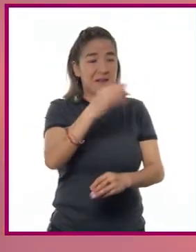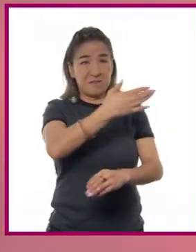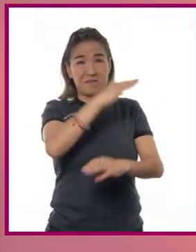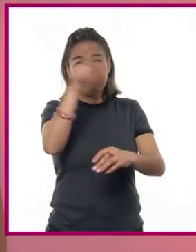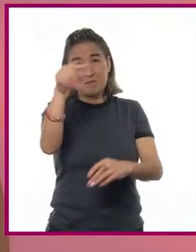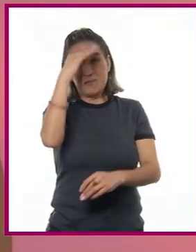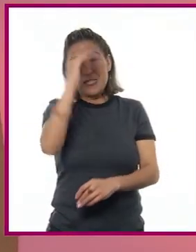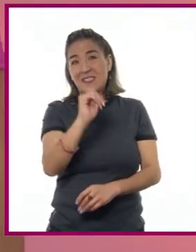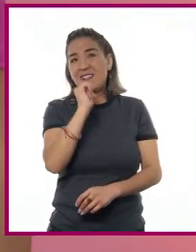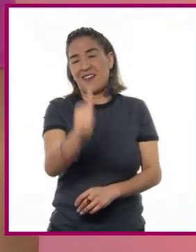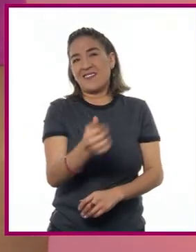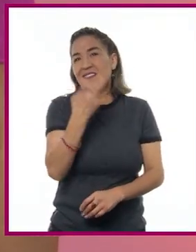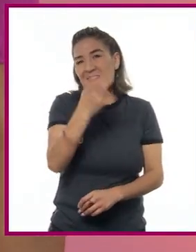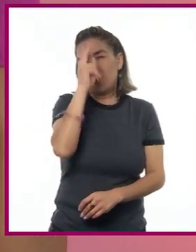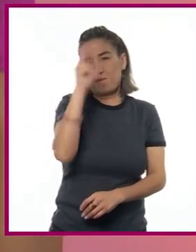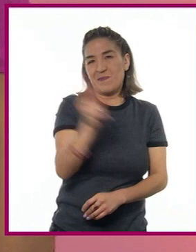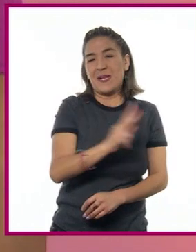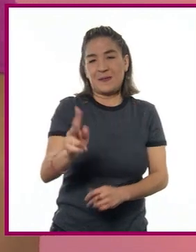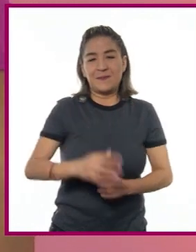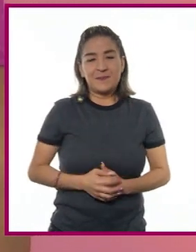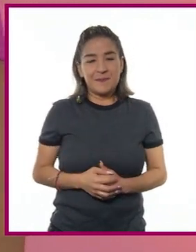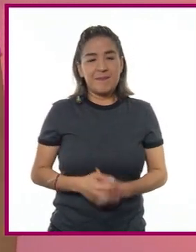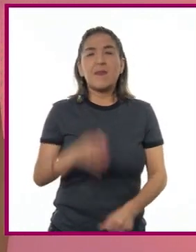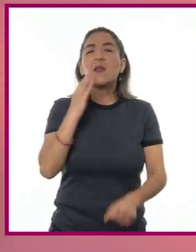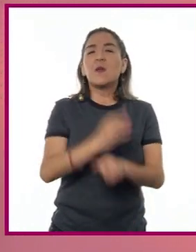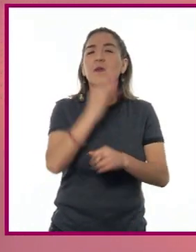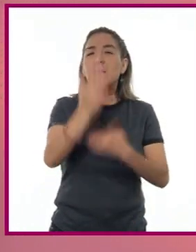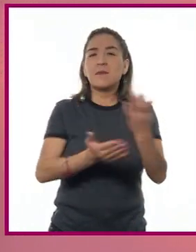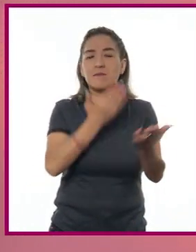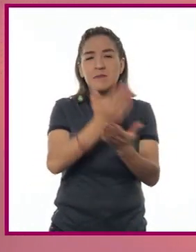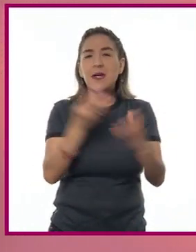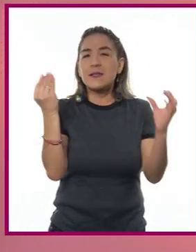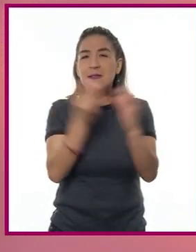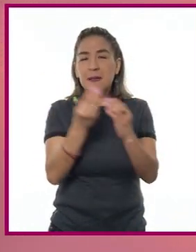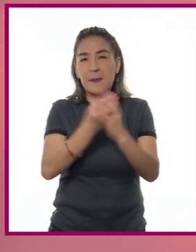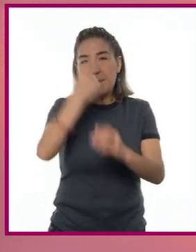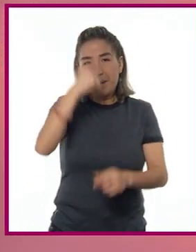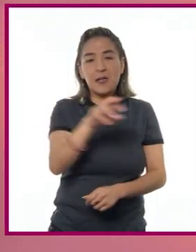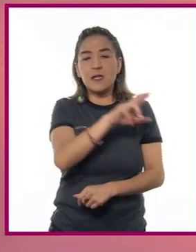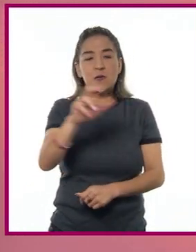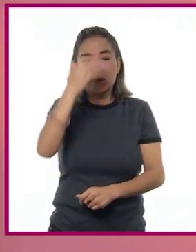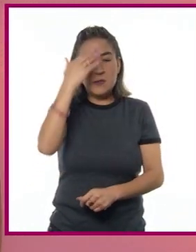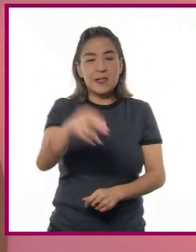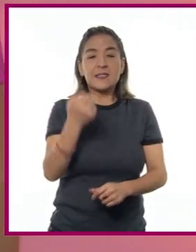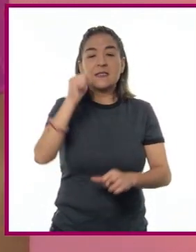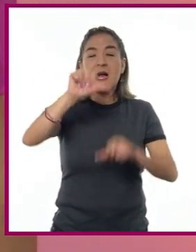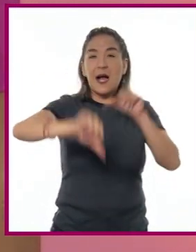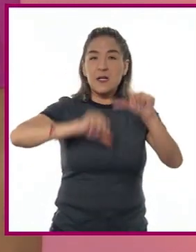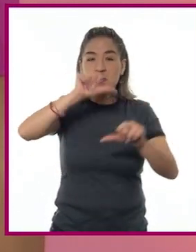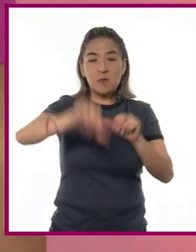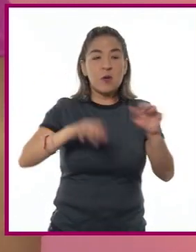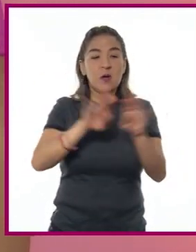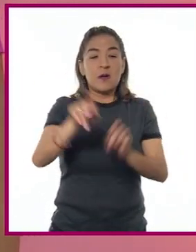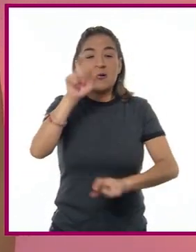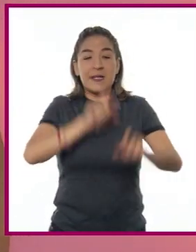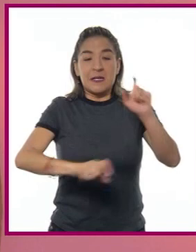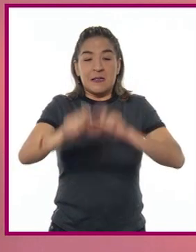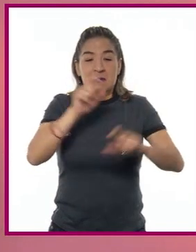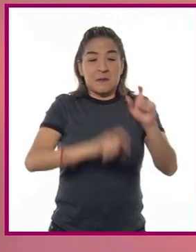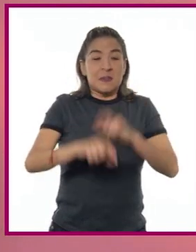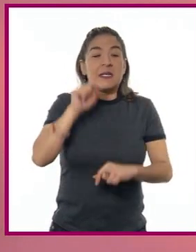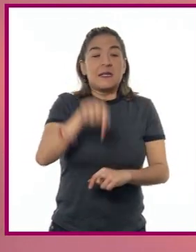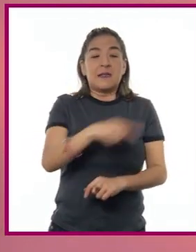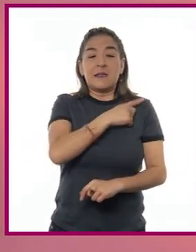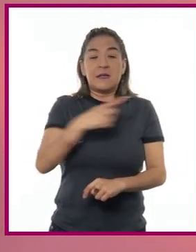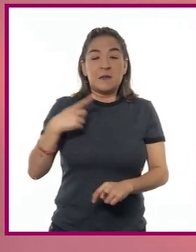El propósito de esta sesión es que reconozcan que la identidad de los átomos de los elementos químicos se debe al